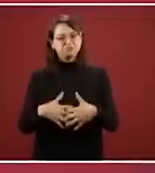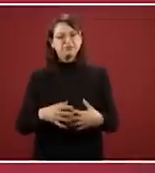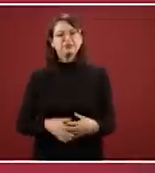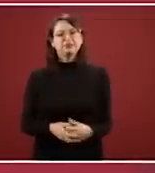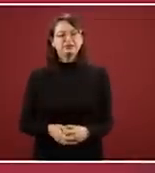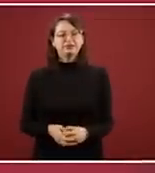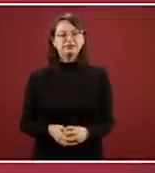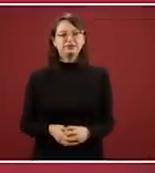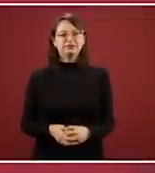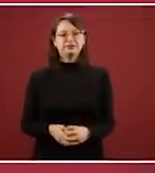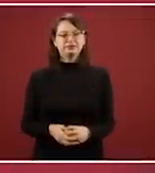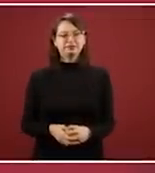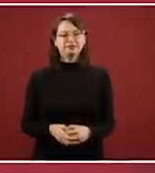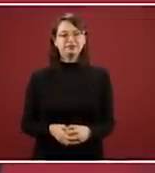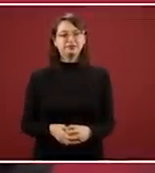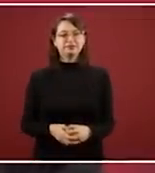en